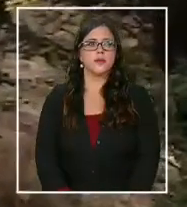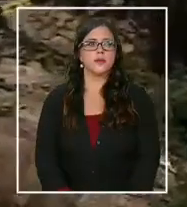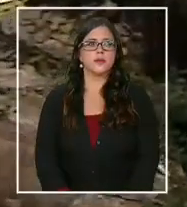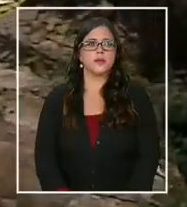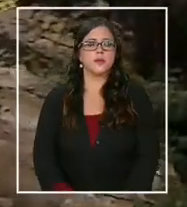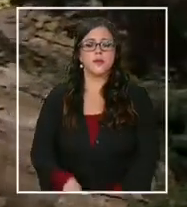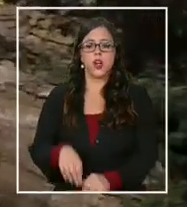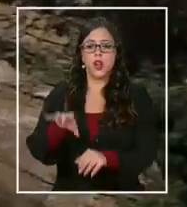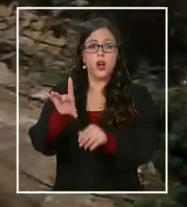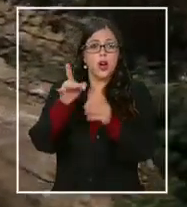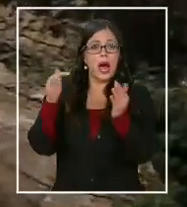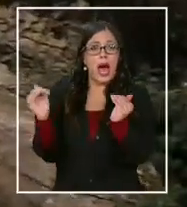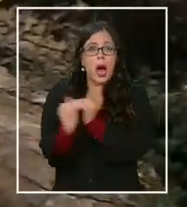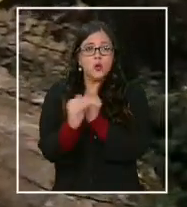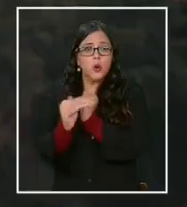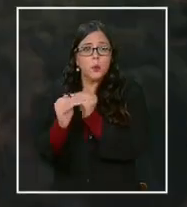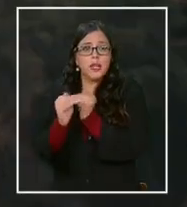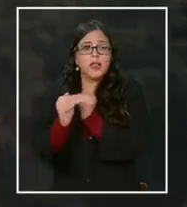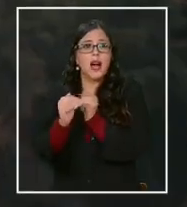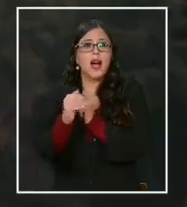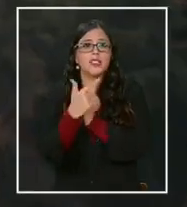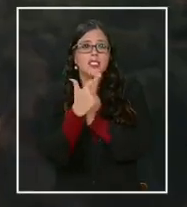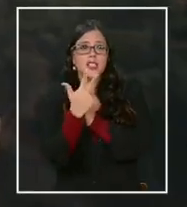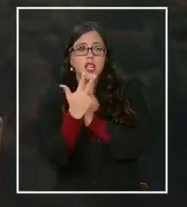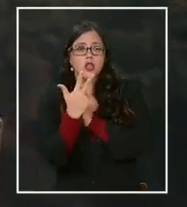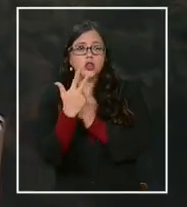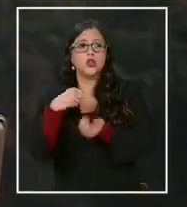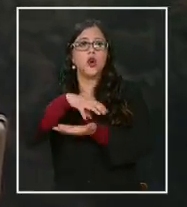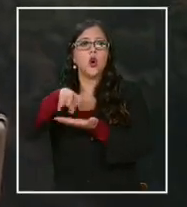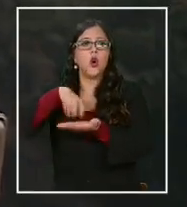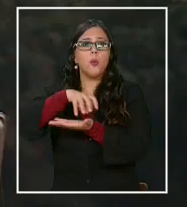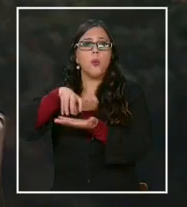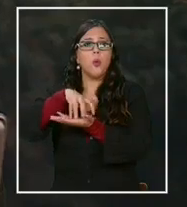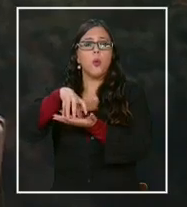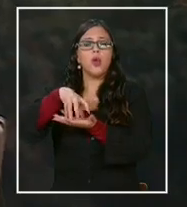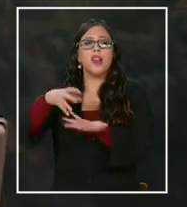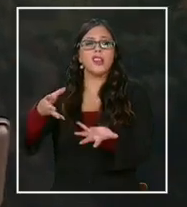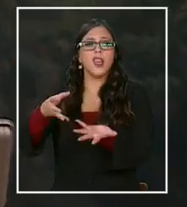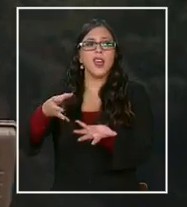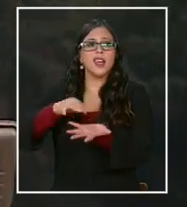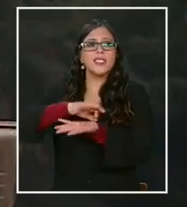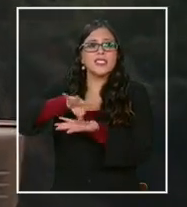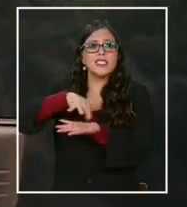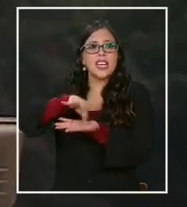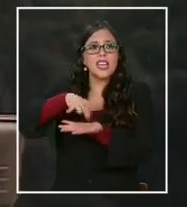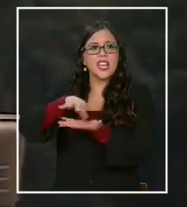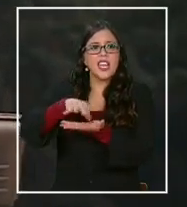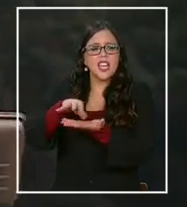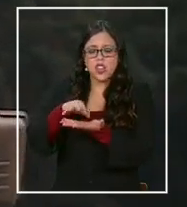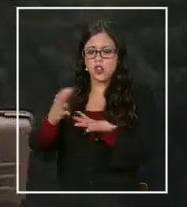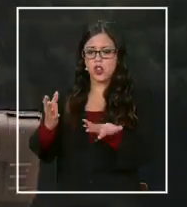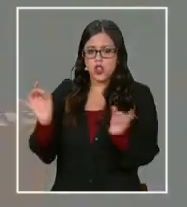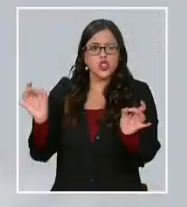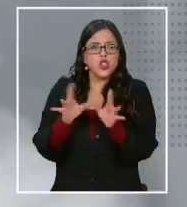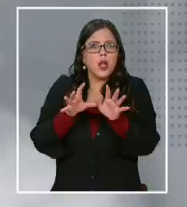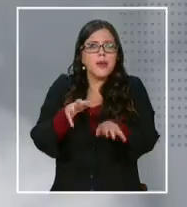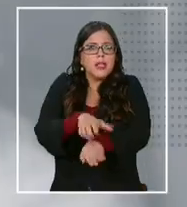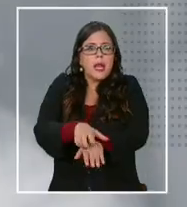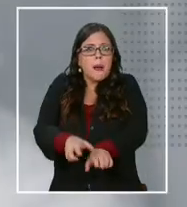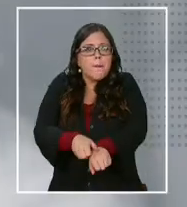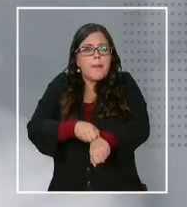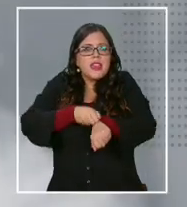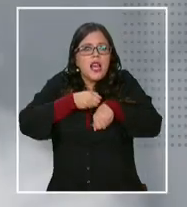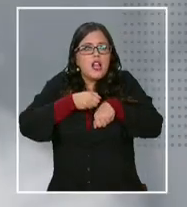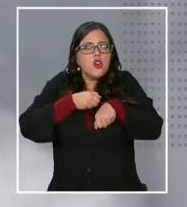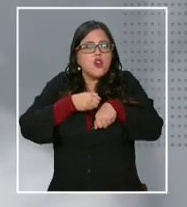Lo encontraron a un costado de la autopista 78 en la comuna de Cerrillo, sin sus documentos ni pertenencias y solo con sus pantalones.